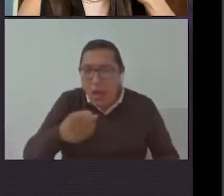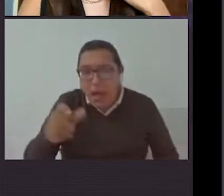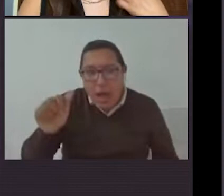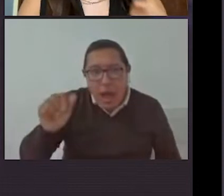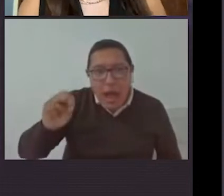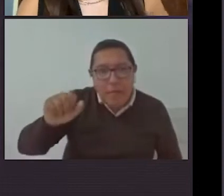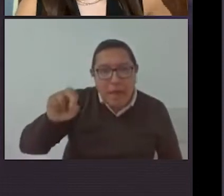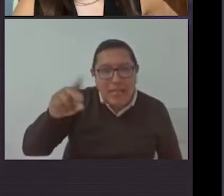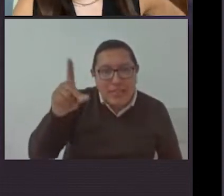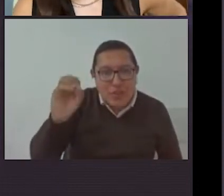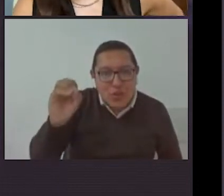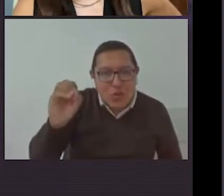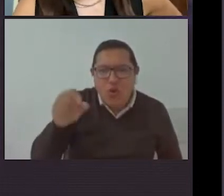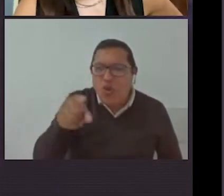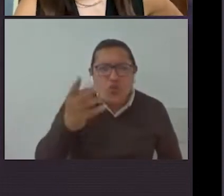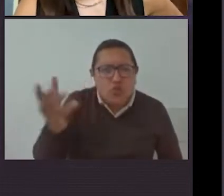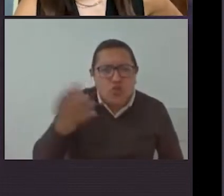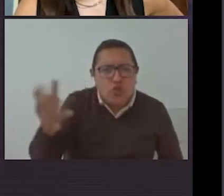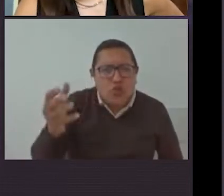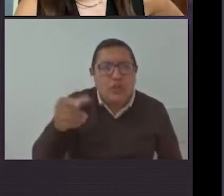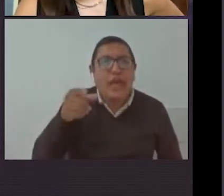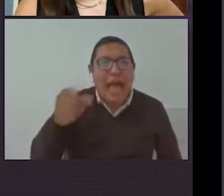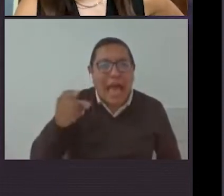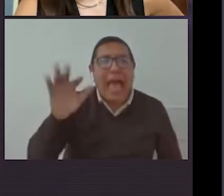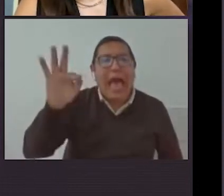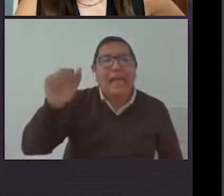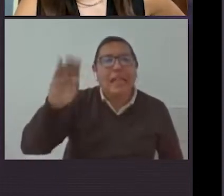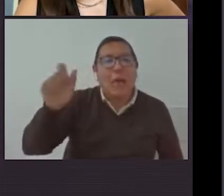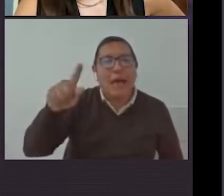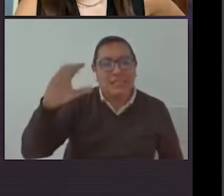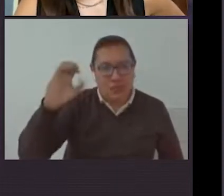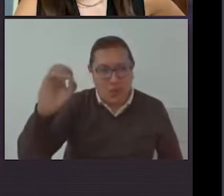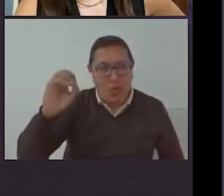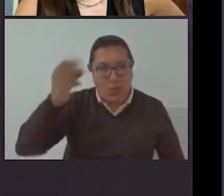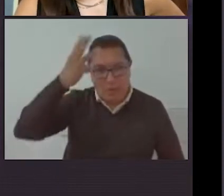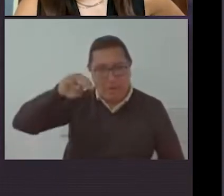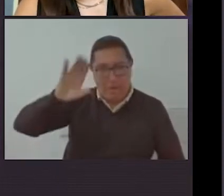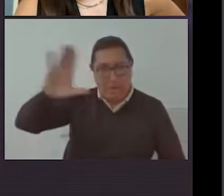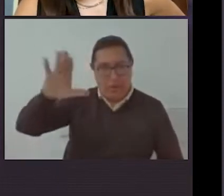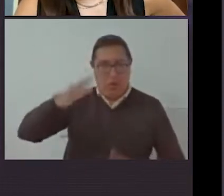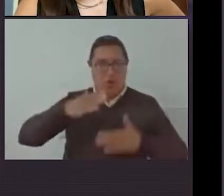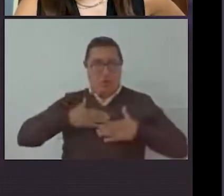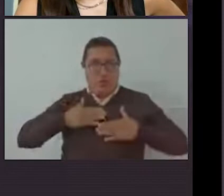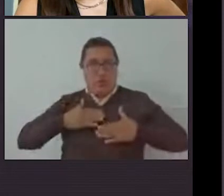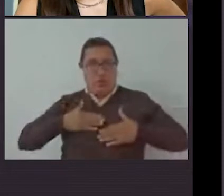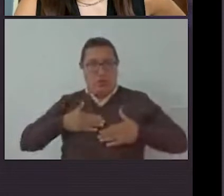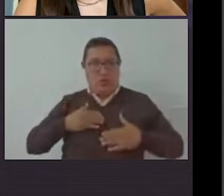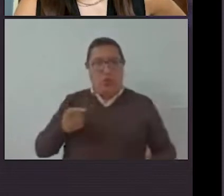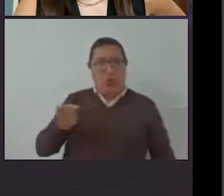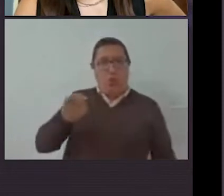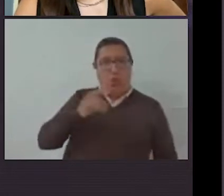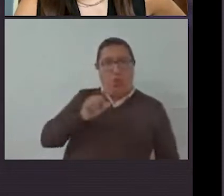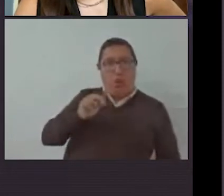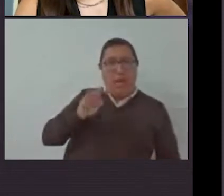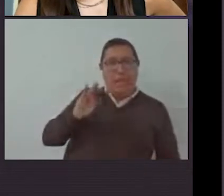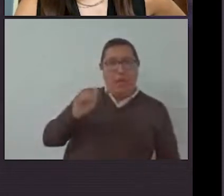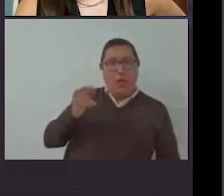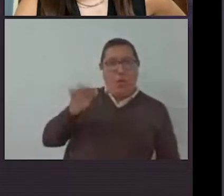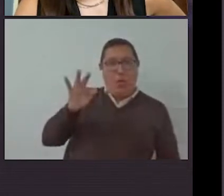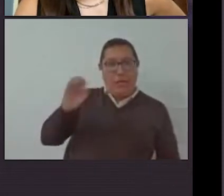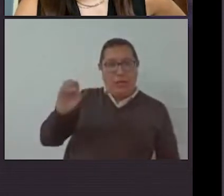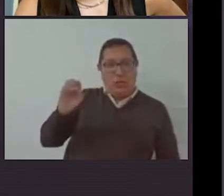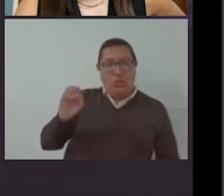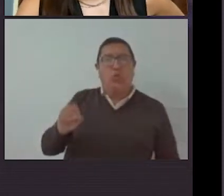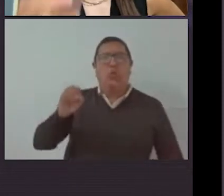saludos. Armando de Villahermosa, Tabasco, excelente. Yo me conecto desde Guanajuato. ¿Desde dónde más se